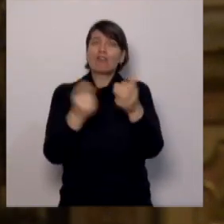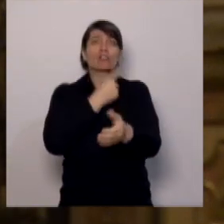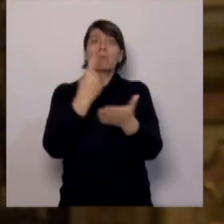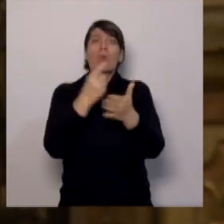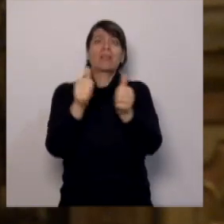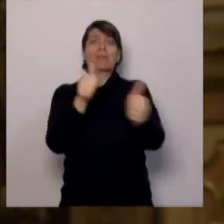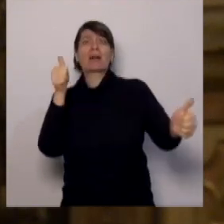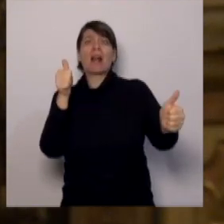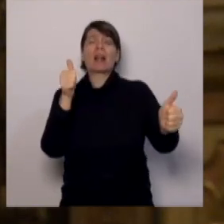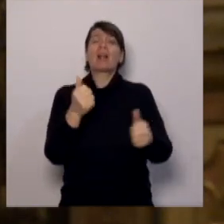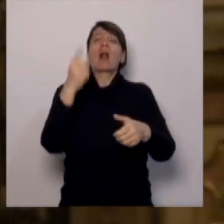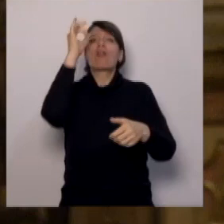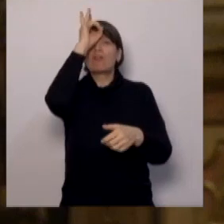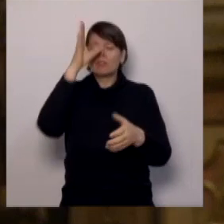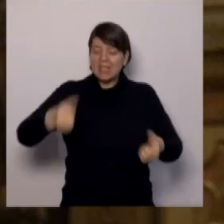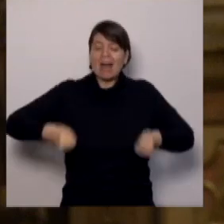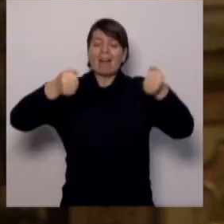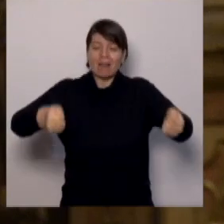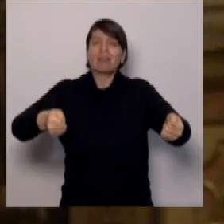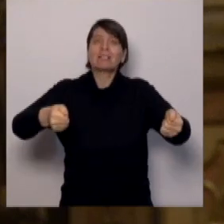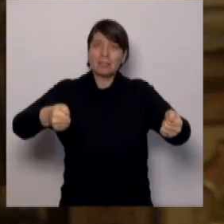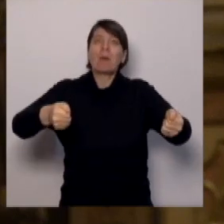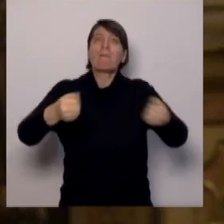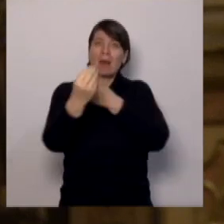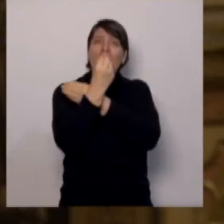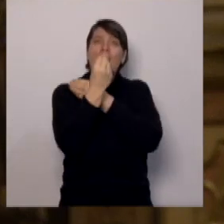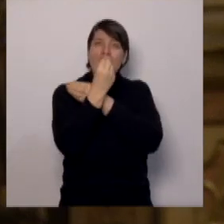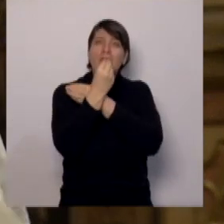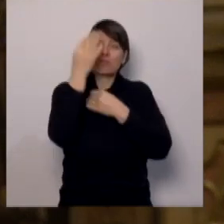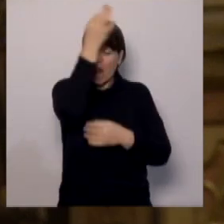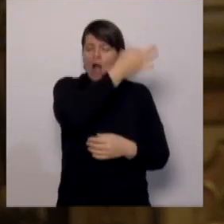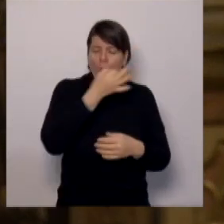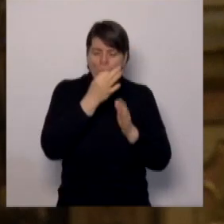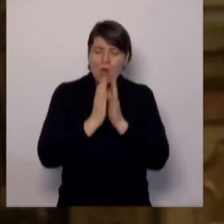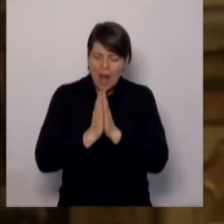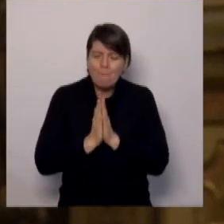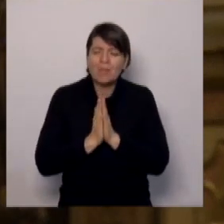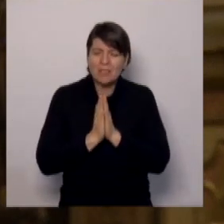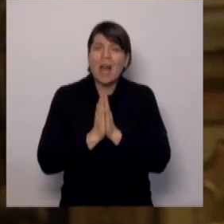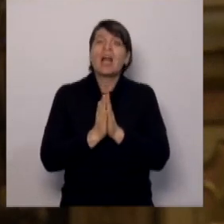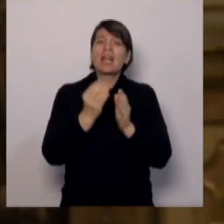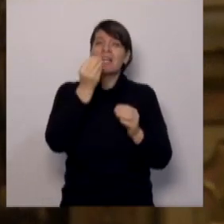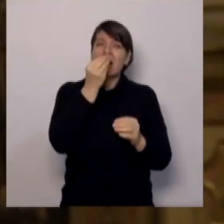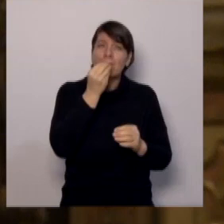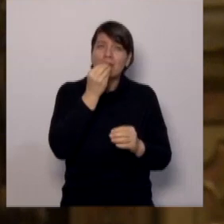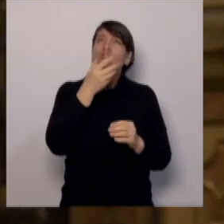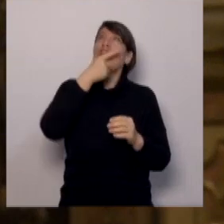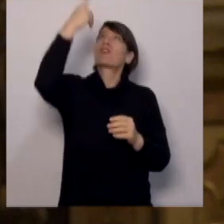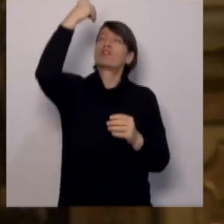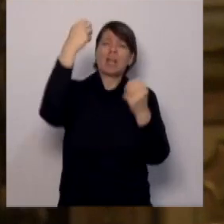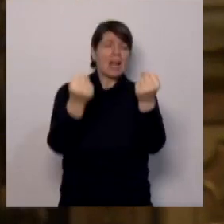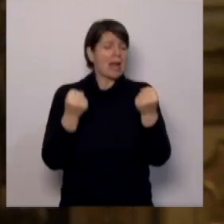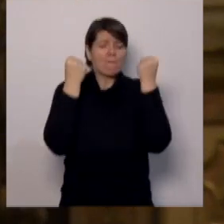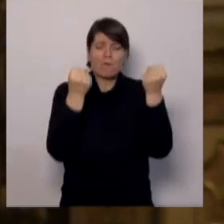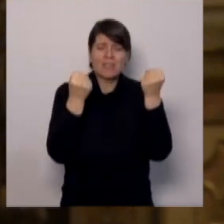sin poderlo separar, están las 12 canastas dispuestas para darnos el alimento eucarístico, que es el alimento de Dios, que es